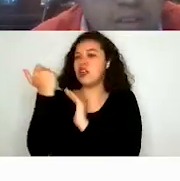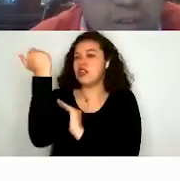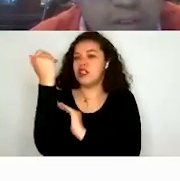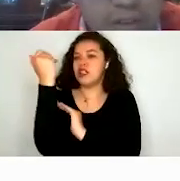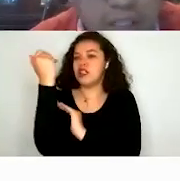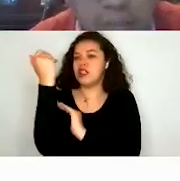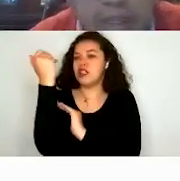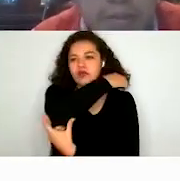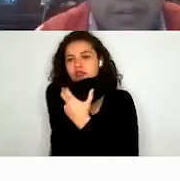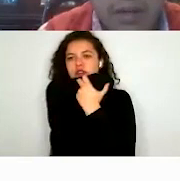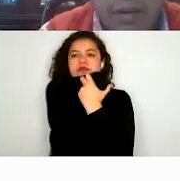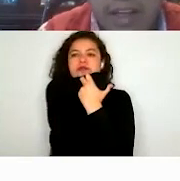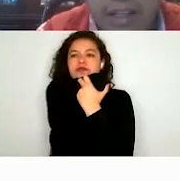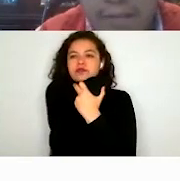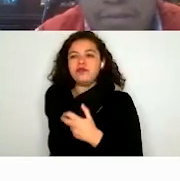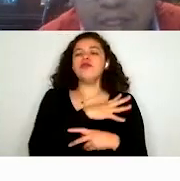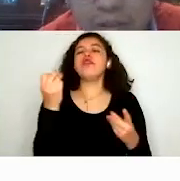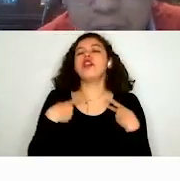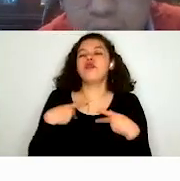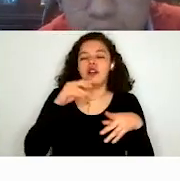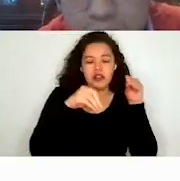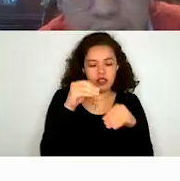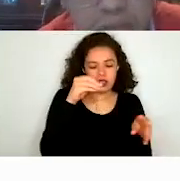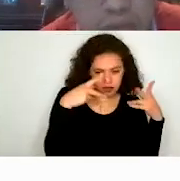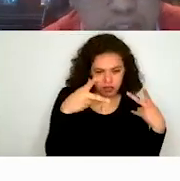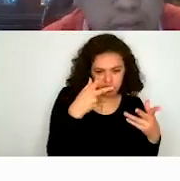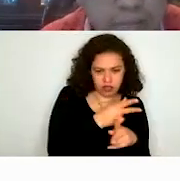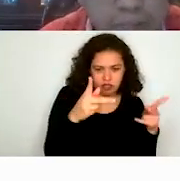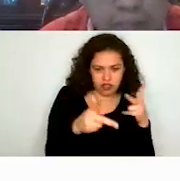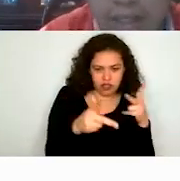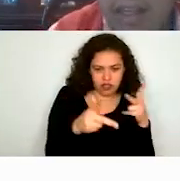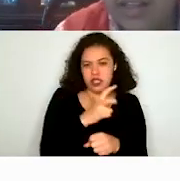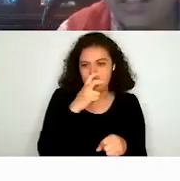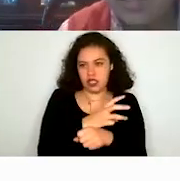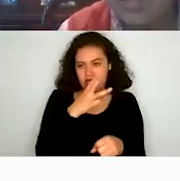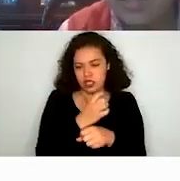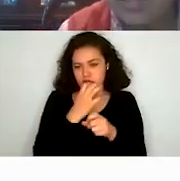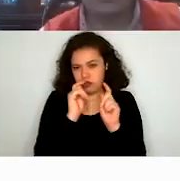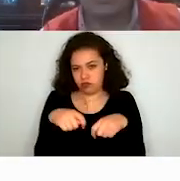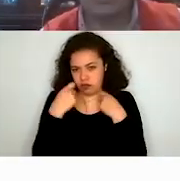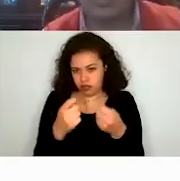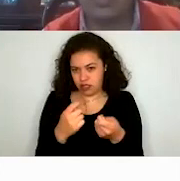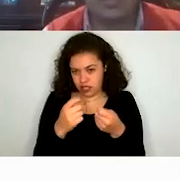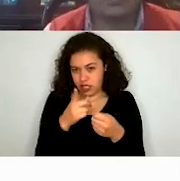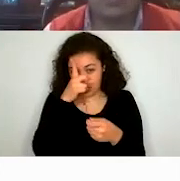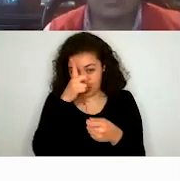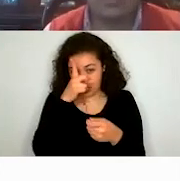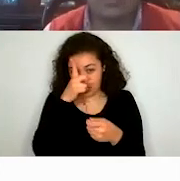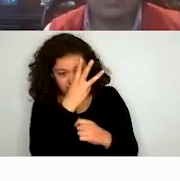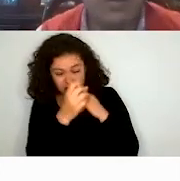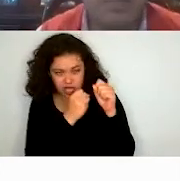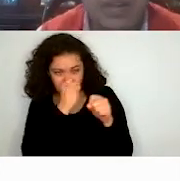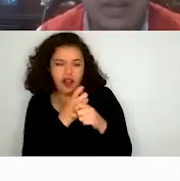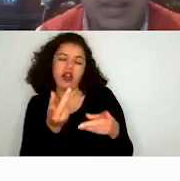en su defecto del tiempo que especifique el fabricante, vendedor del producto o tercero autorizado. ¿Qué quiere decir esto? Que nuestro